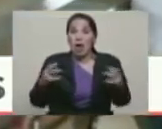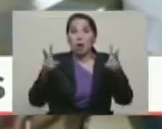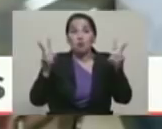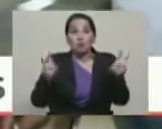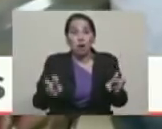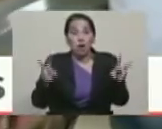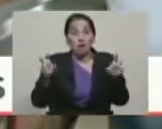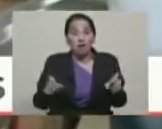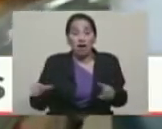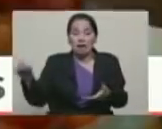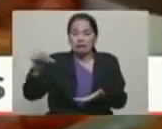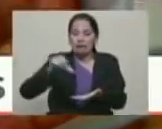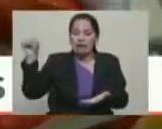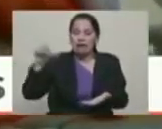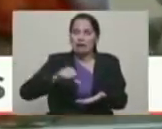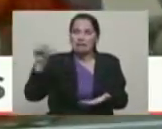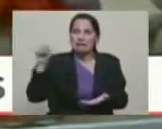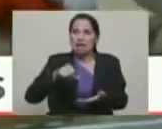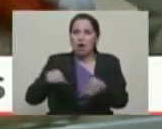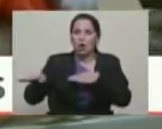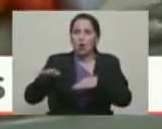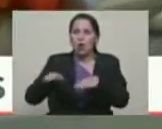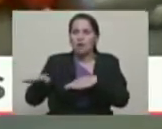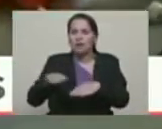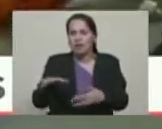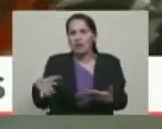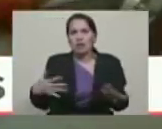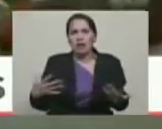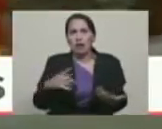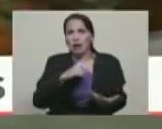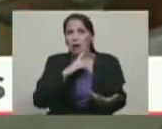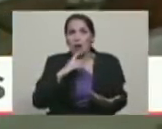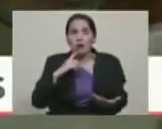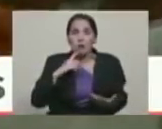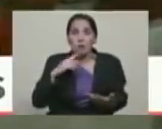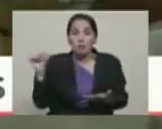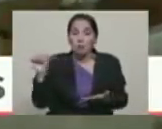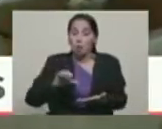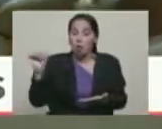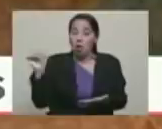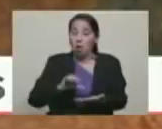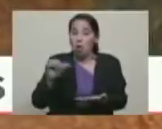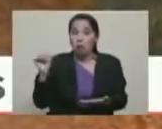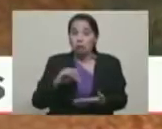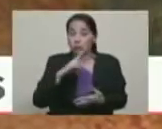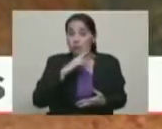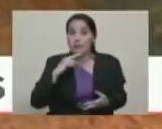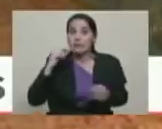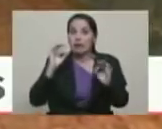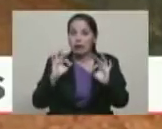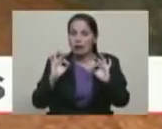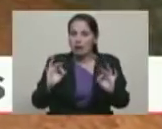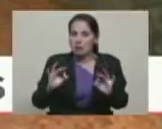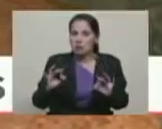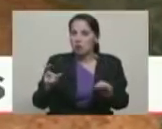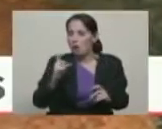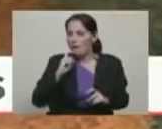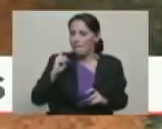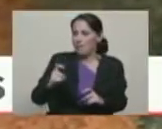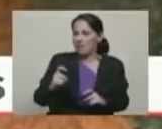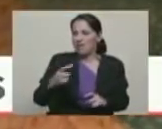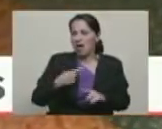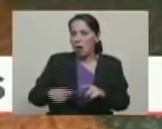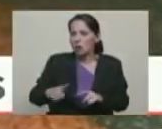de tomate la cojedeña. Un producto que no tiene nada que envidiarle a otra marca y que por el contrario es un